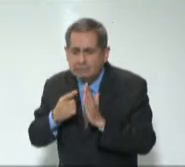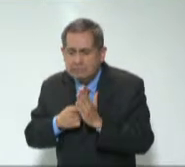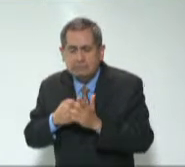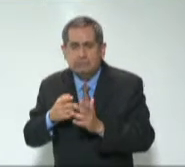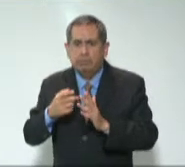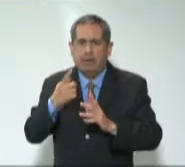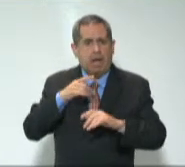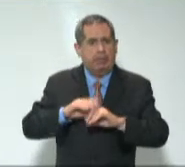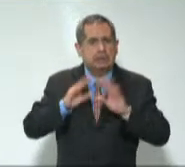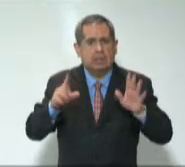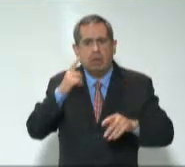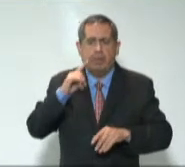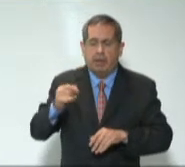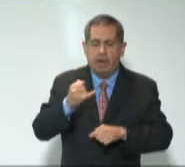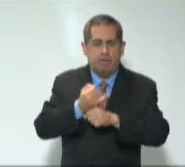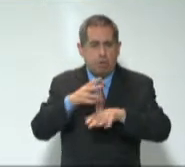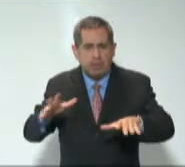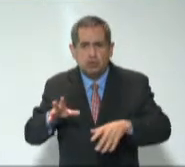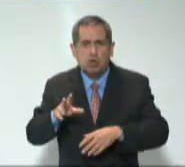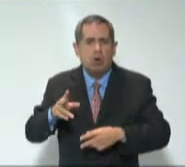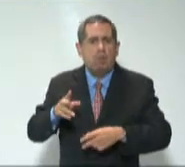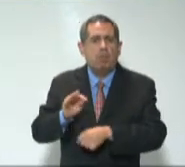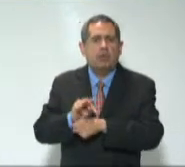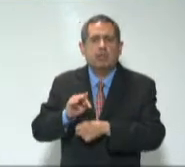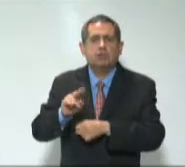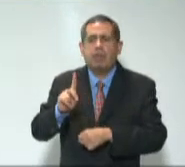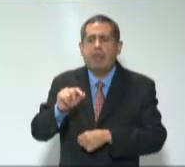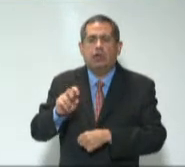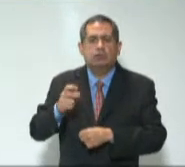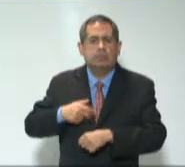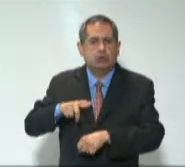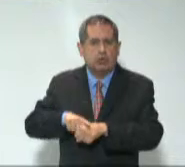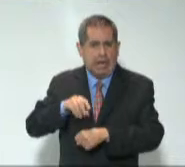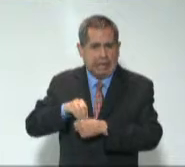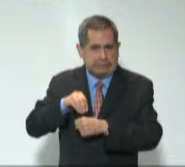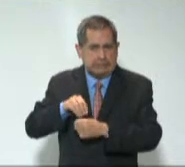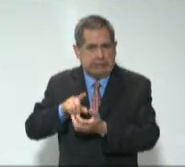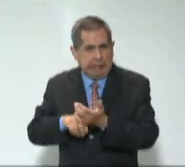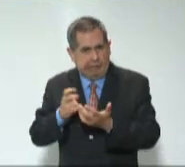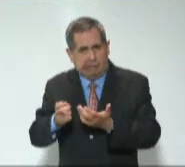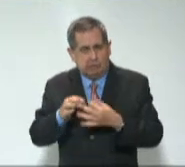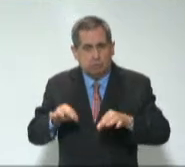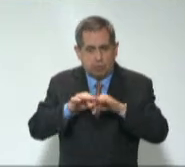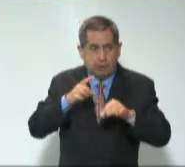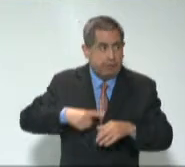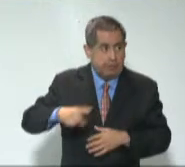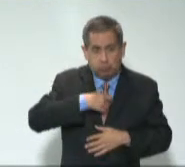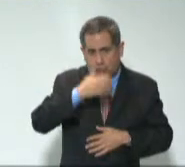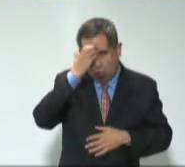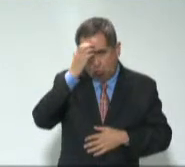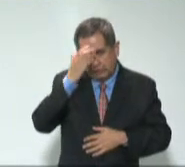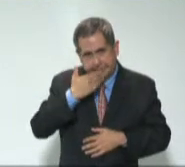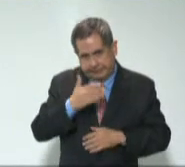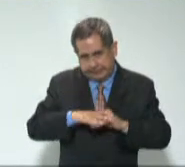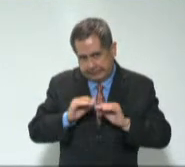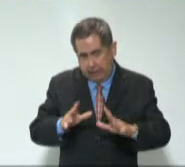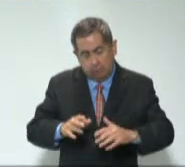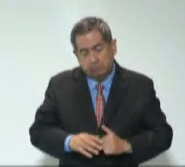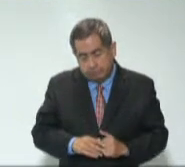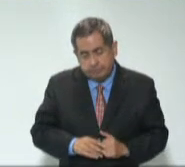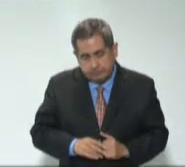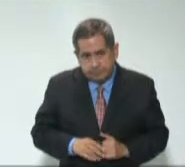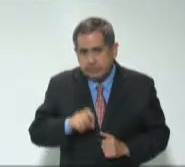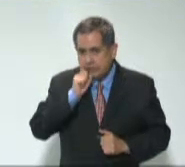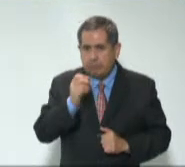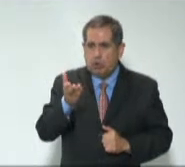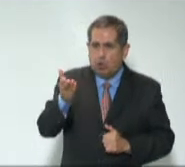transparencia acceso a la información y protección de datos personales tenemos todas y todos que conocer por supuesto también